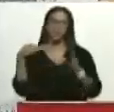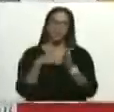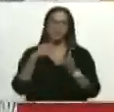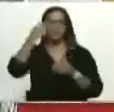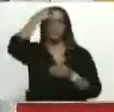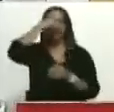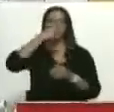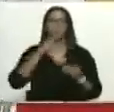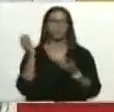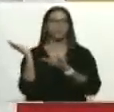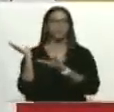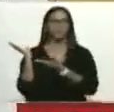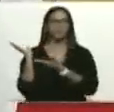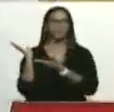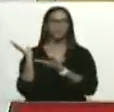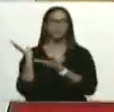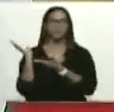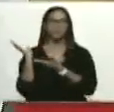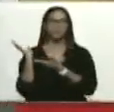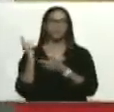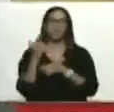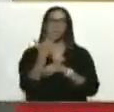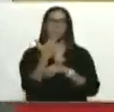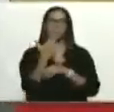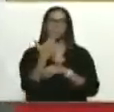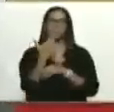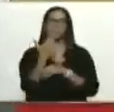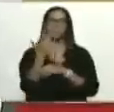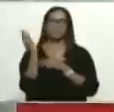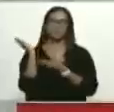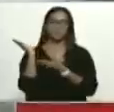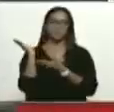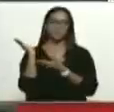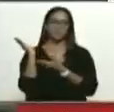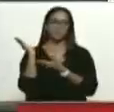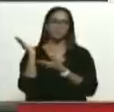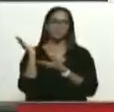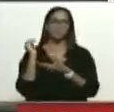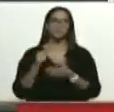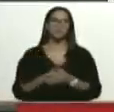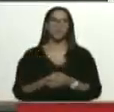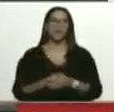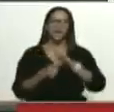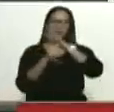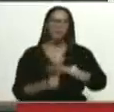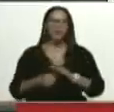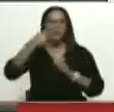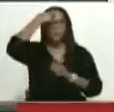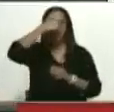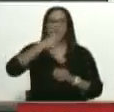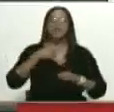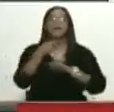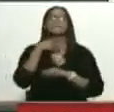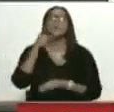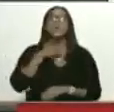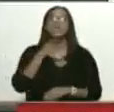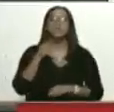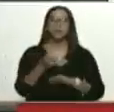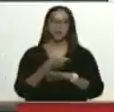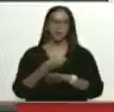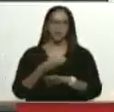va a ver? Armado con fusiles. A reprimir al pueblo. Esa es la política de Estado aquí en nuestro